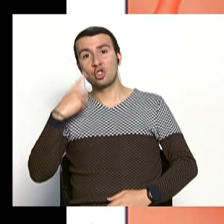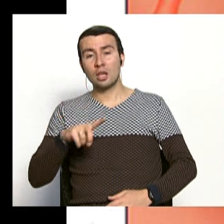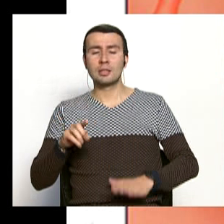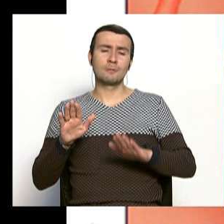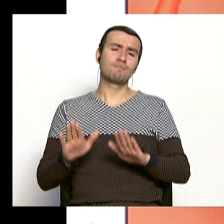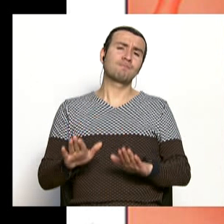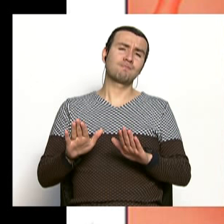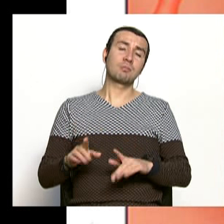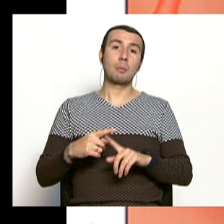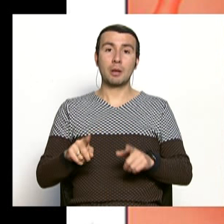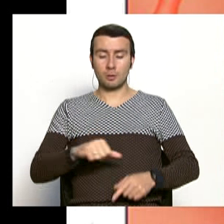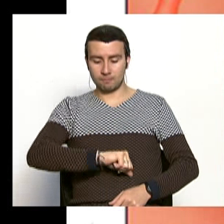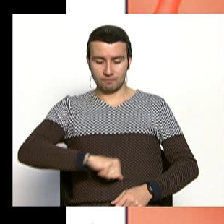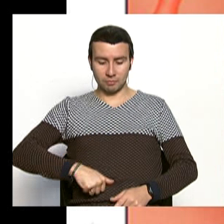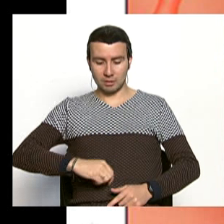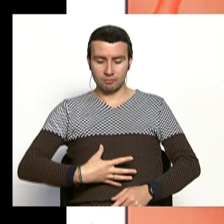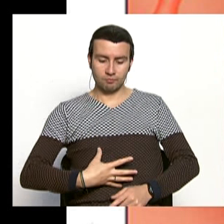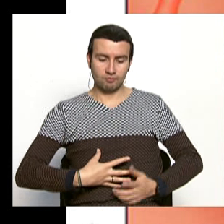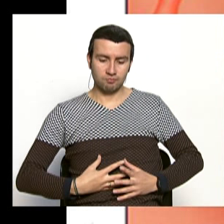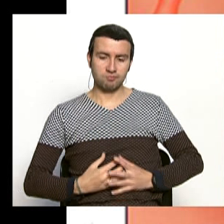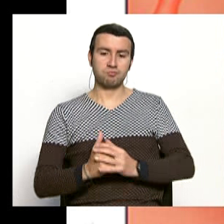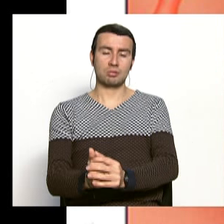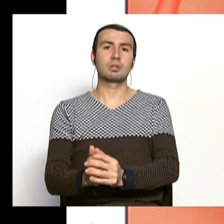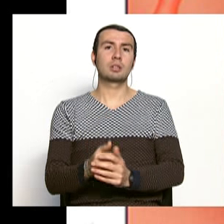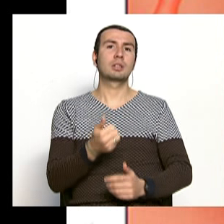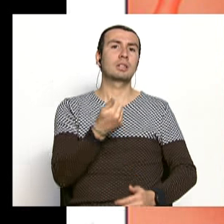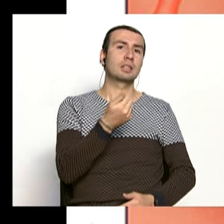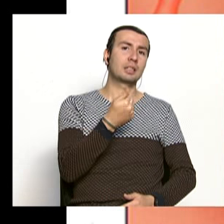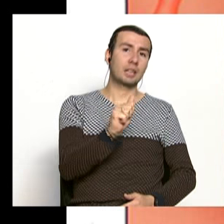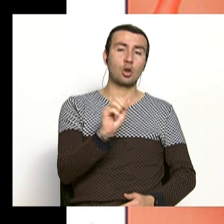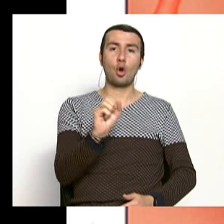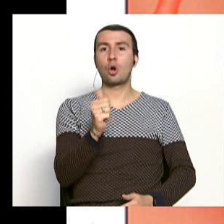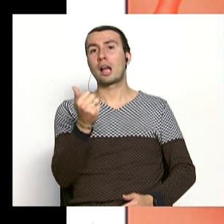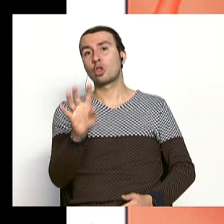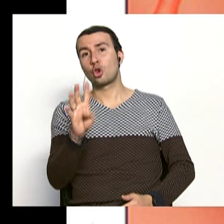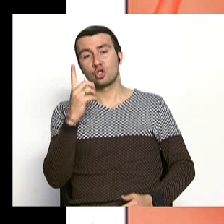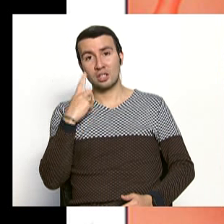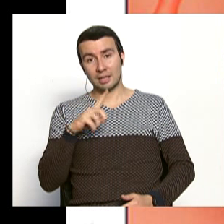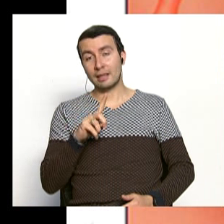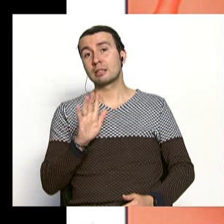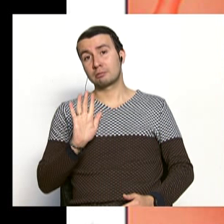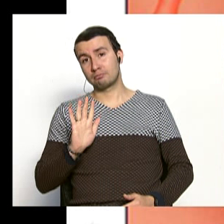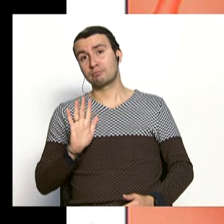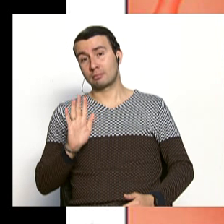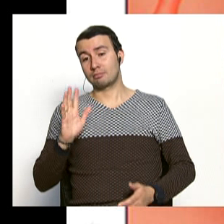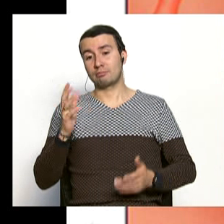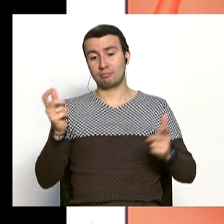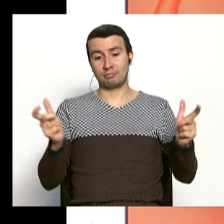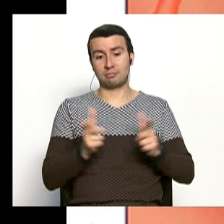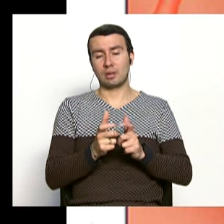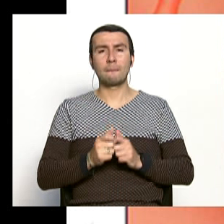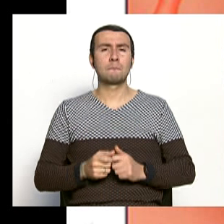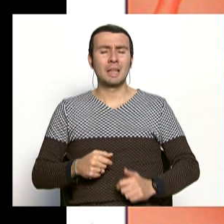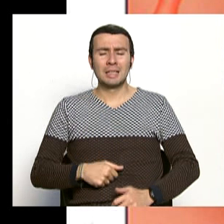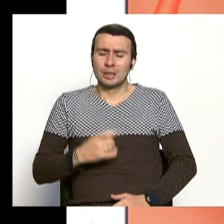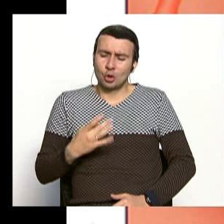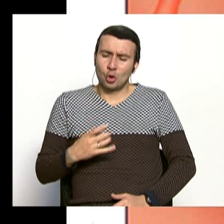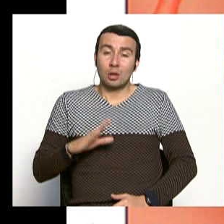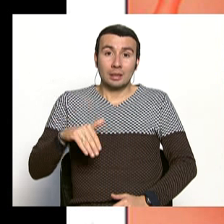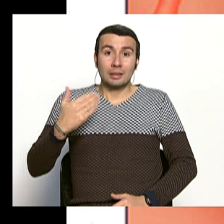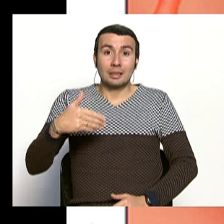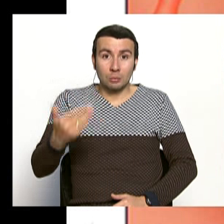mientras que por laparoscopia da Entre 10 y 14 días tiene mucho menos dolor postoperatorio quiere decir las